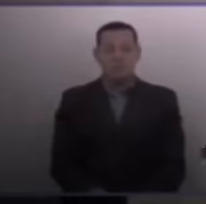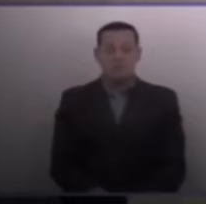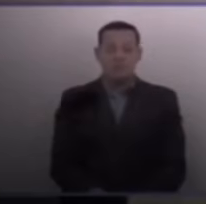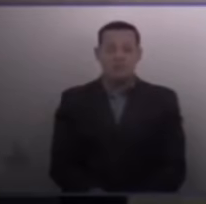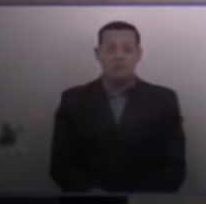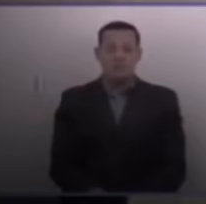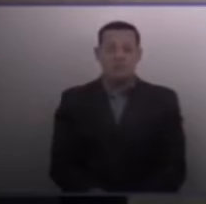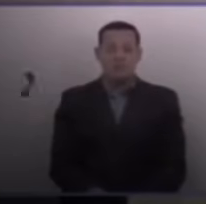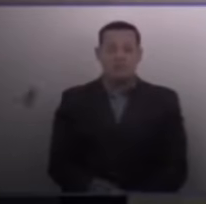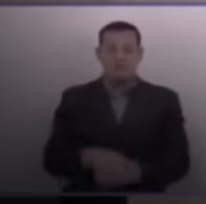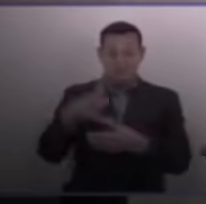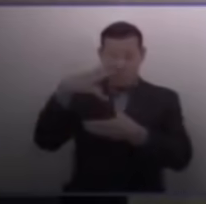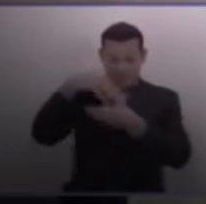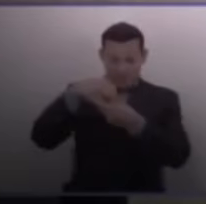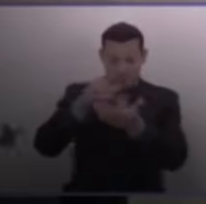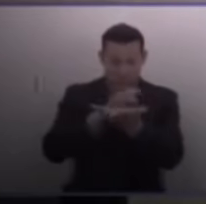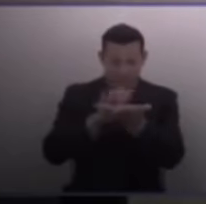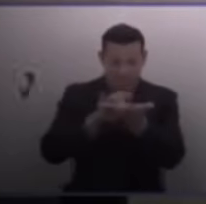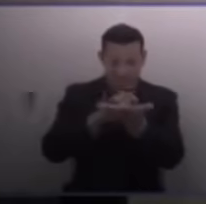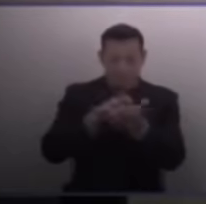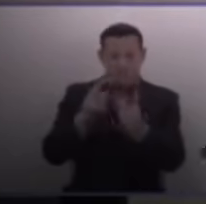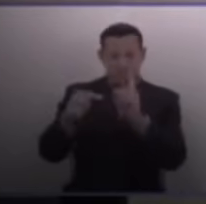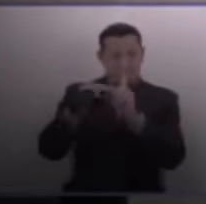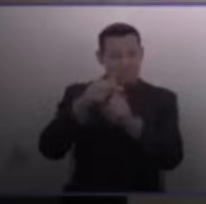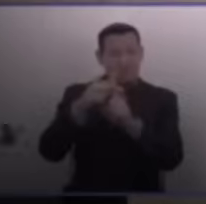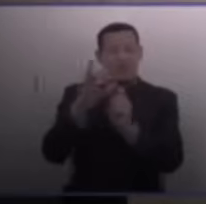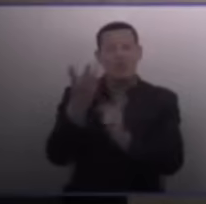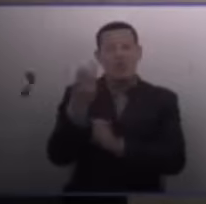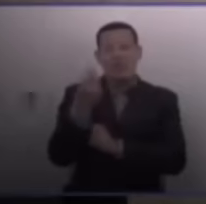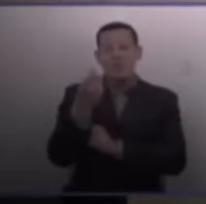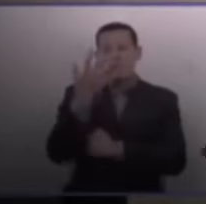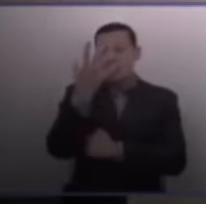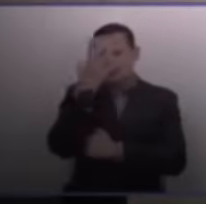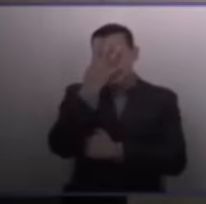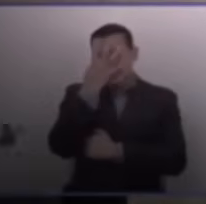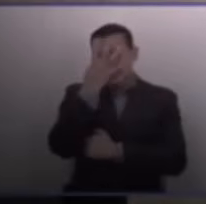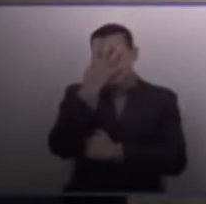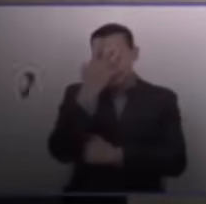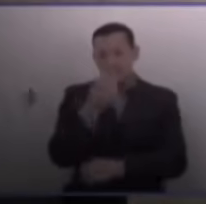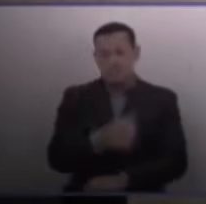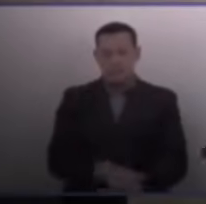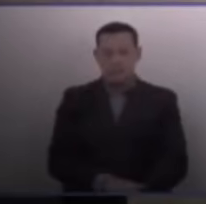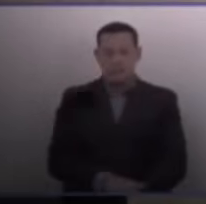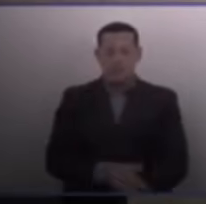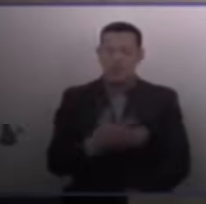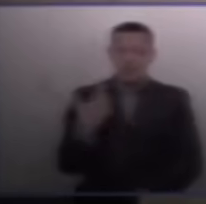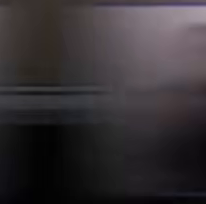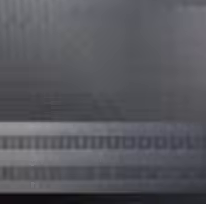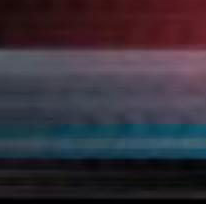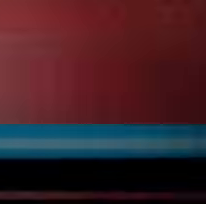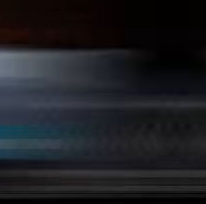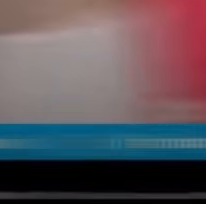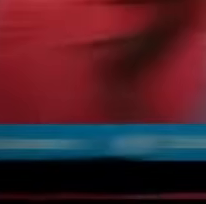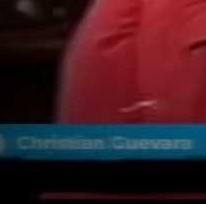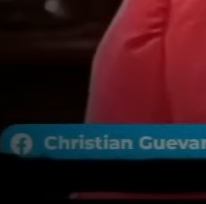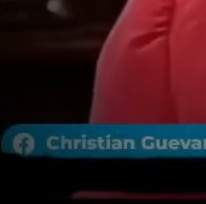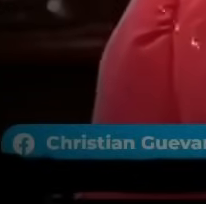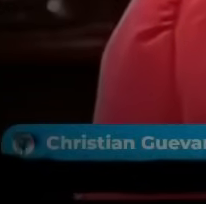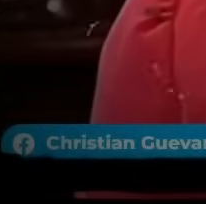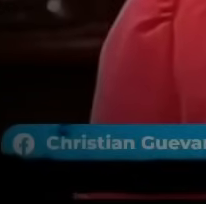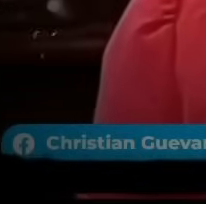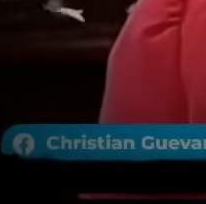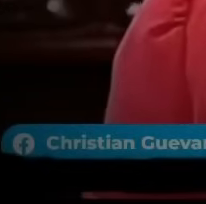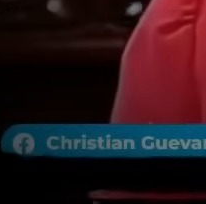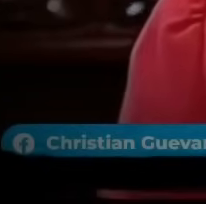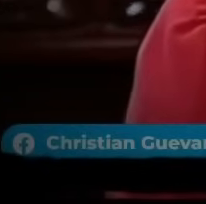Suez y Callejas le cierra la boca a Ezelsa por defender a los pandilleros. En plena sesión plenaria, a la diputada